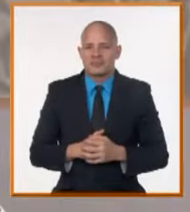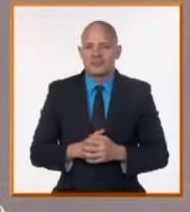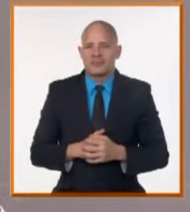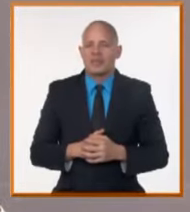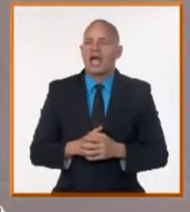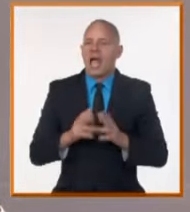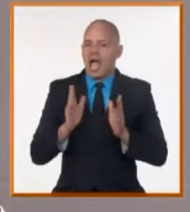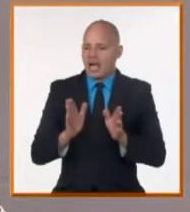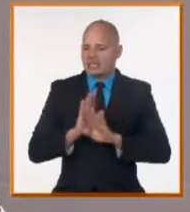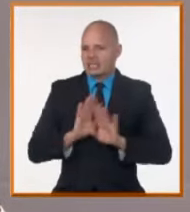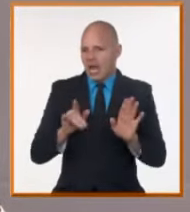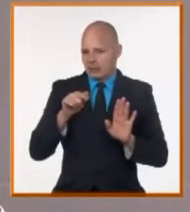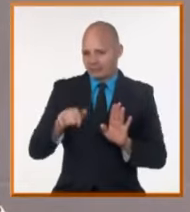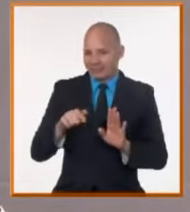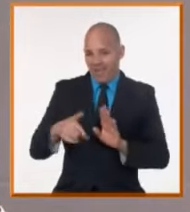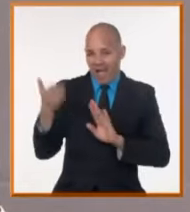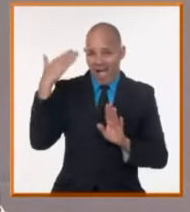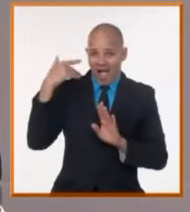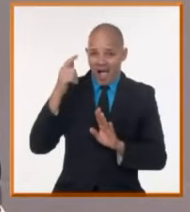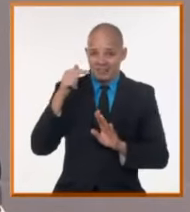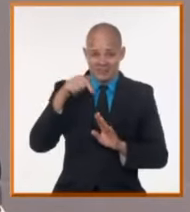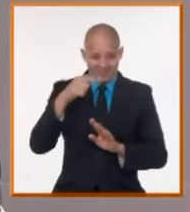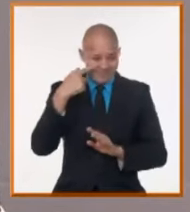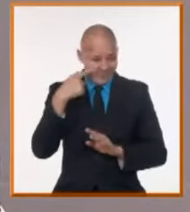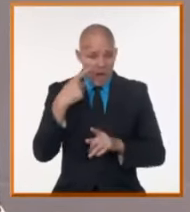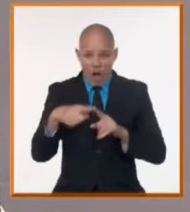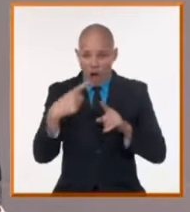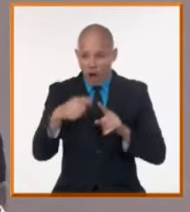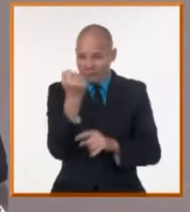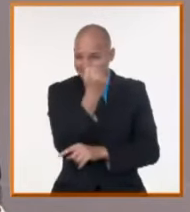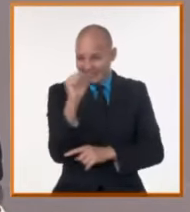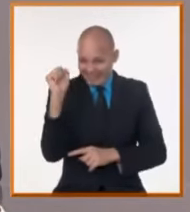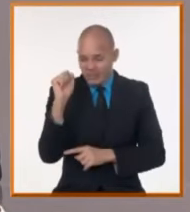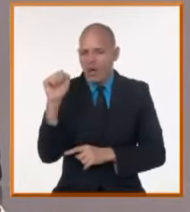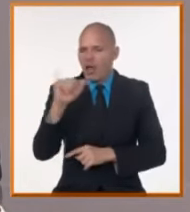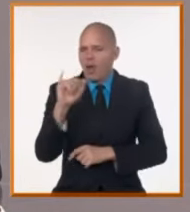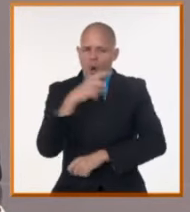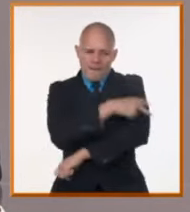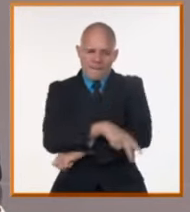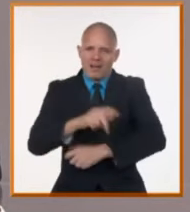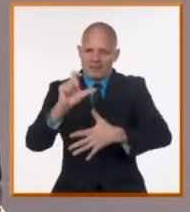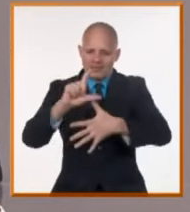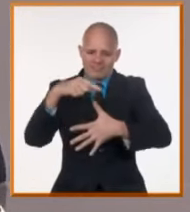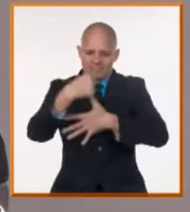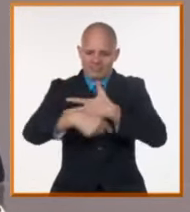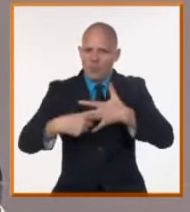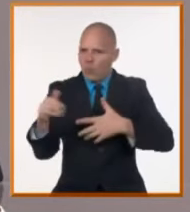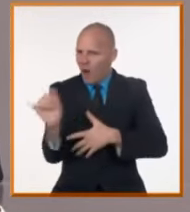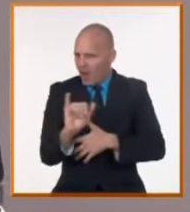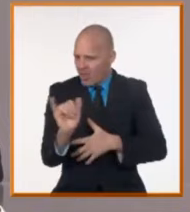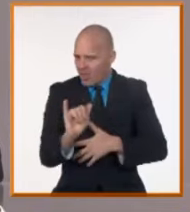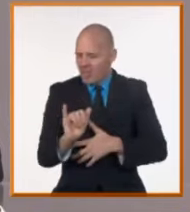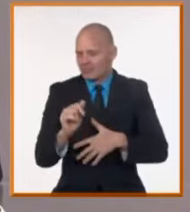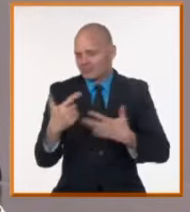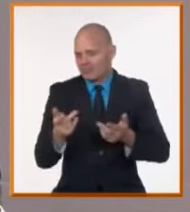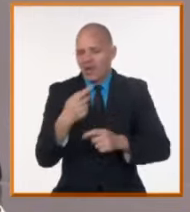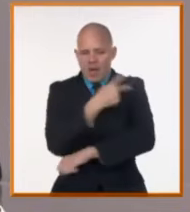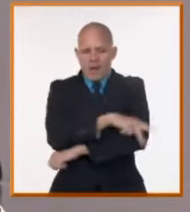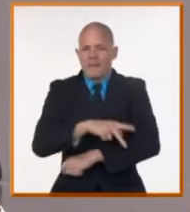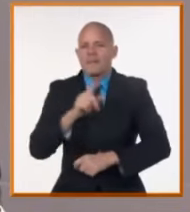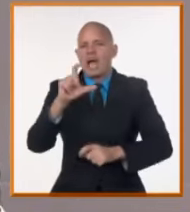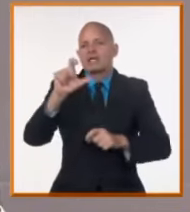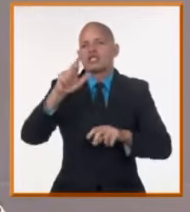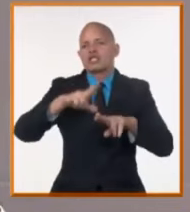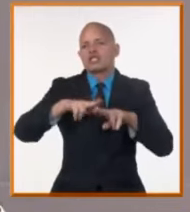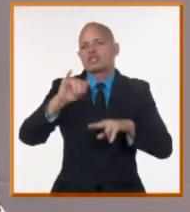Estado contra el gobierno constitucional de la Unidad Popular en Chile, el asesinato de Allende, han mencionado las cosas más